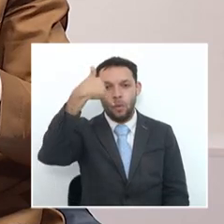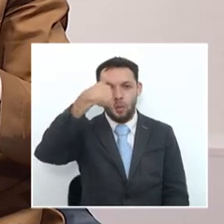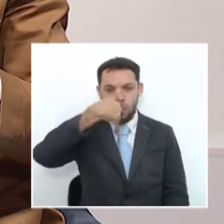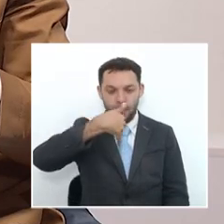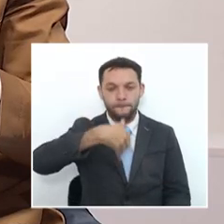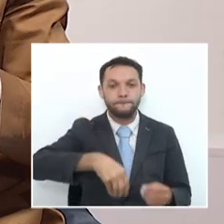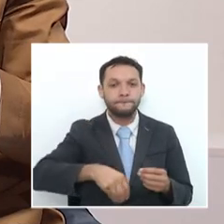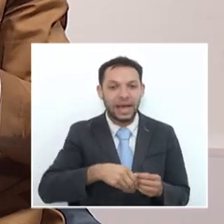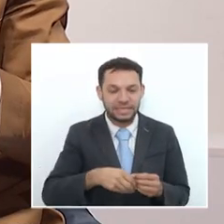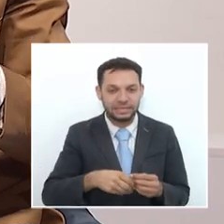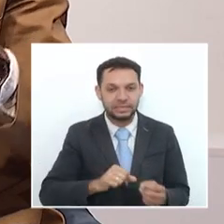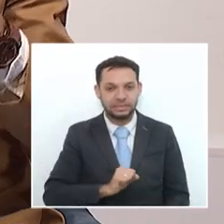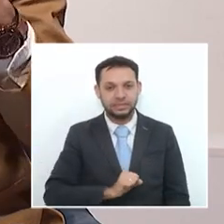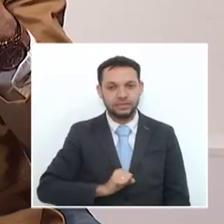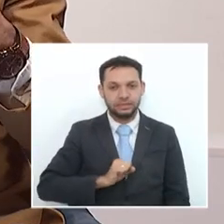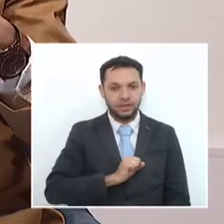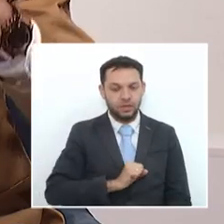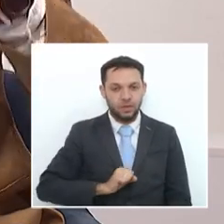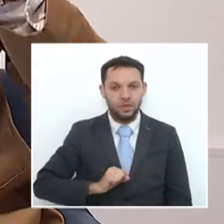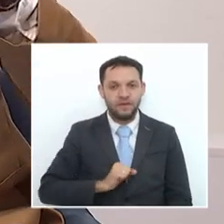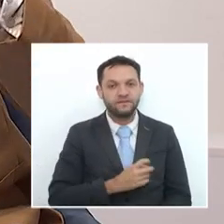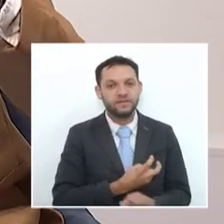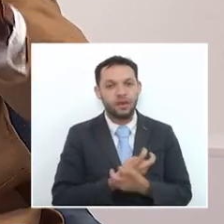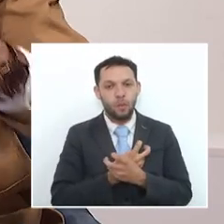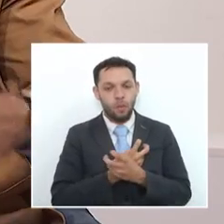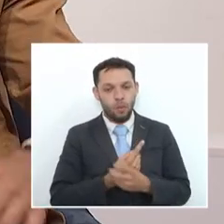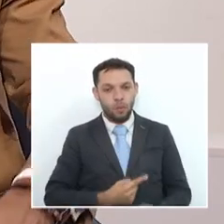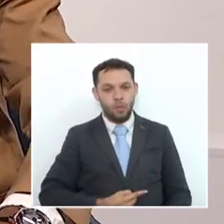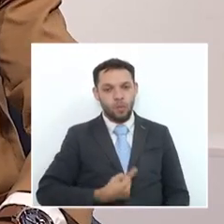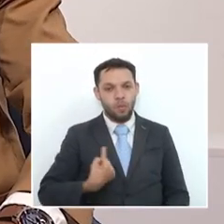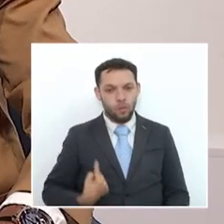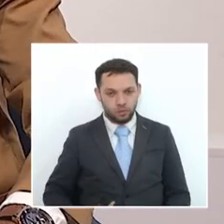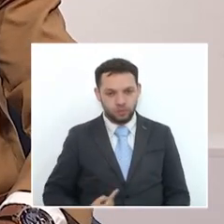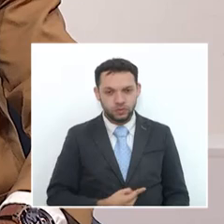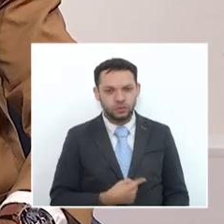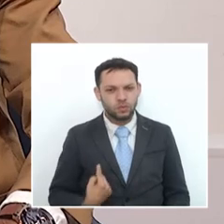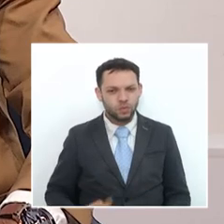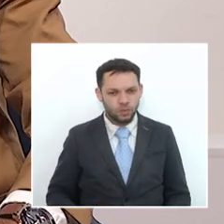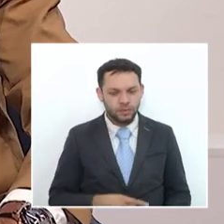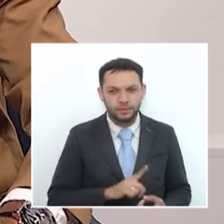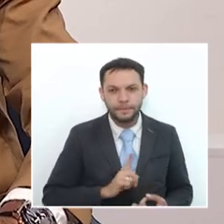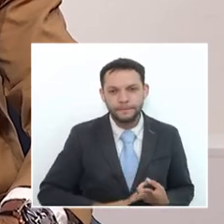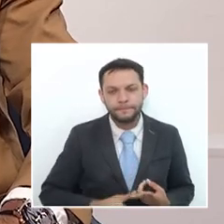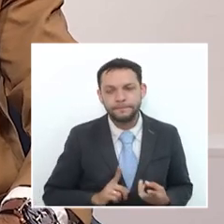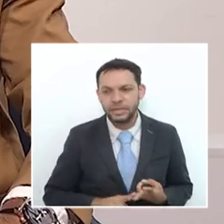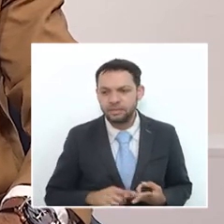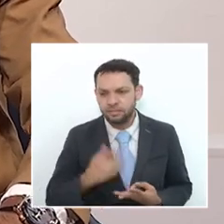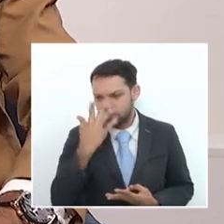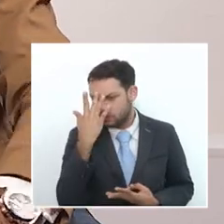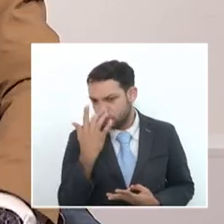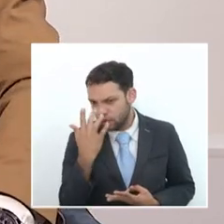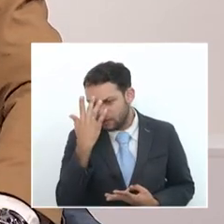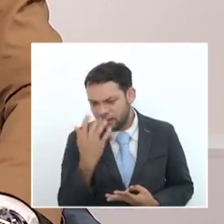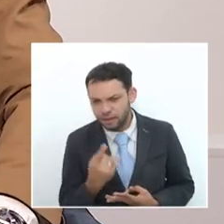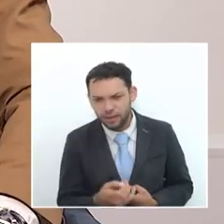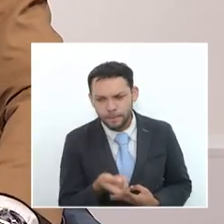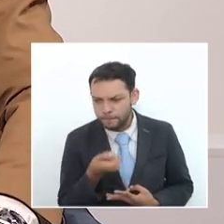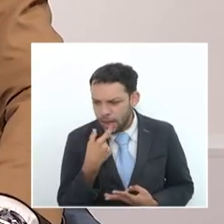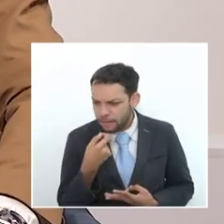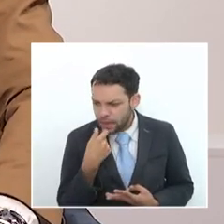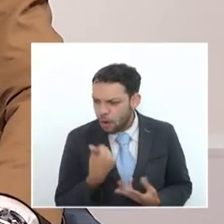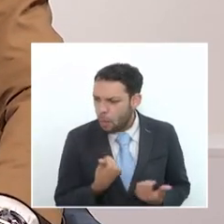tórax. Y hay que mirar qué le desencadena la tos. Hay alimentos que desencadenan la